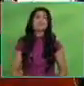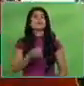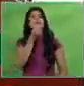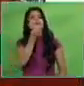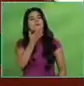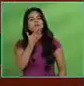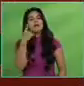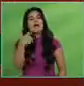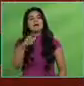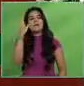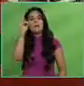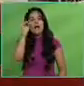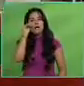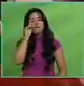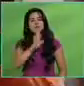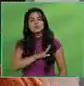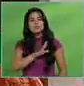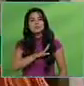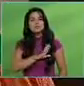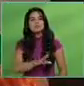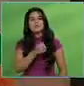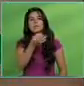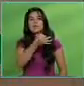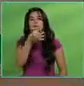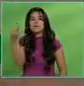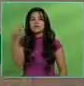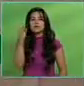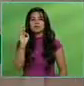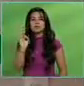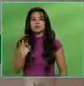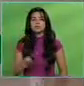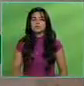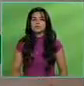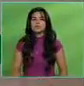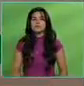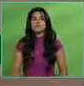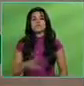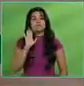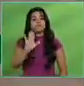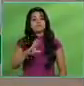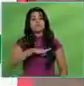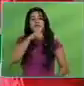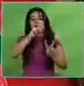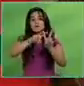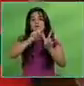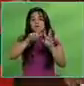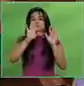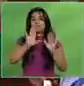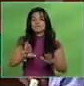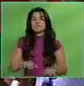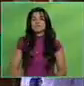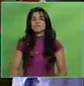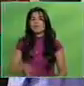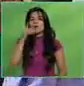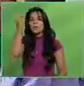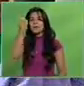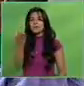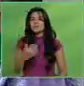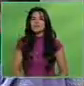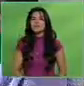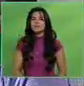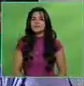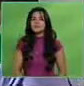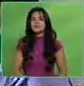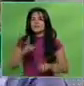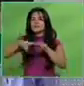bien con su baño. Perfecto. Bueno, la misión está cumpliendo. ¿Qué opinas tú? A